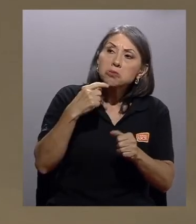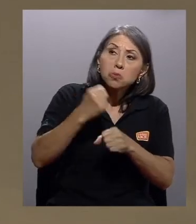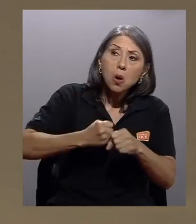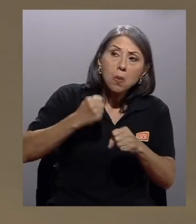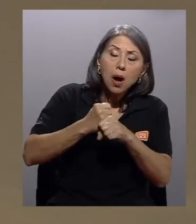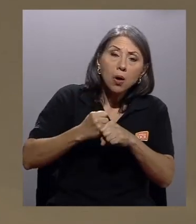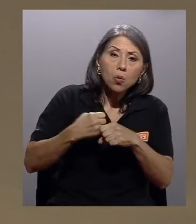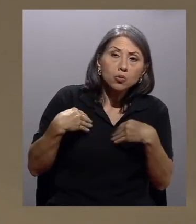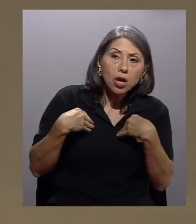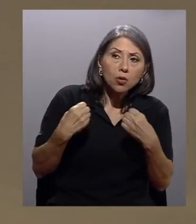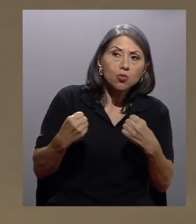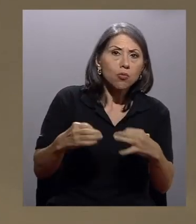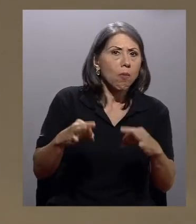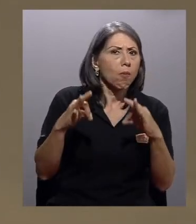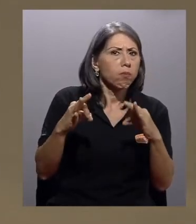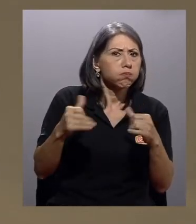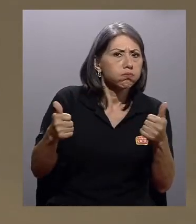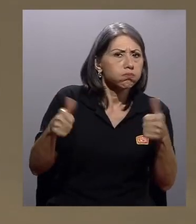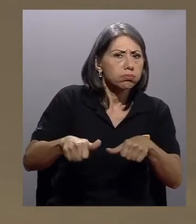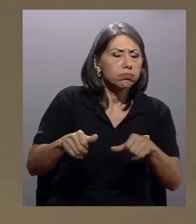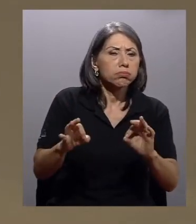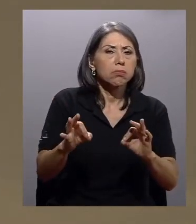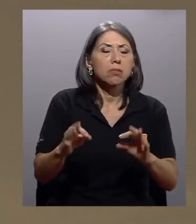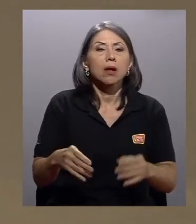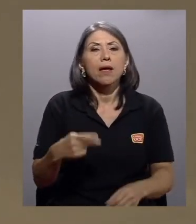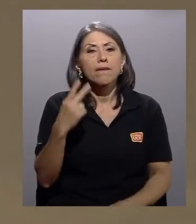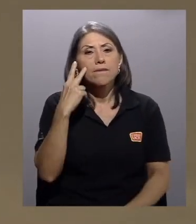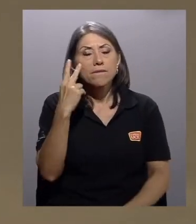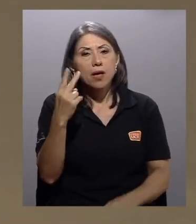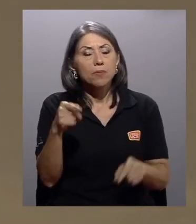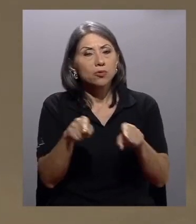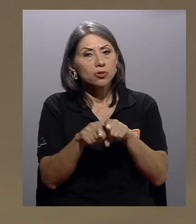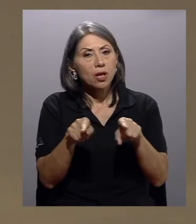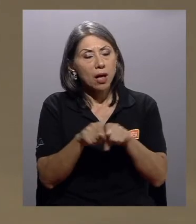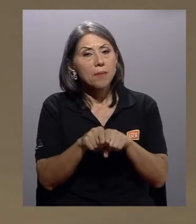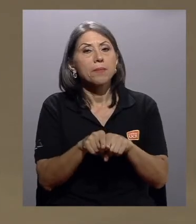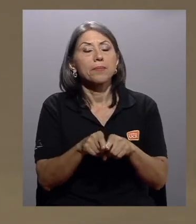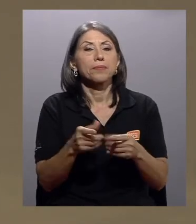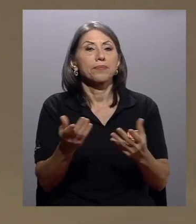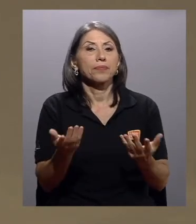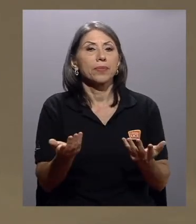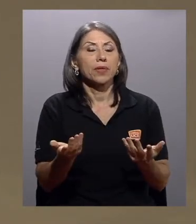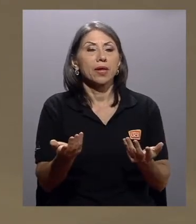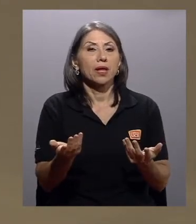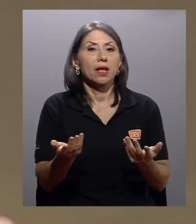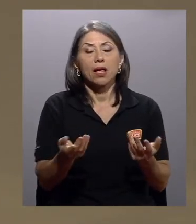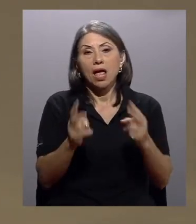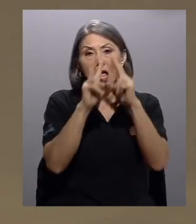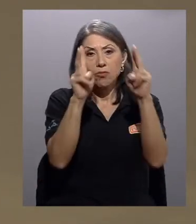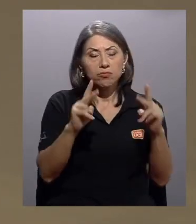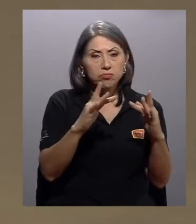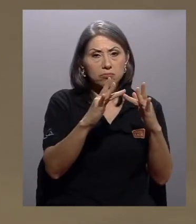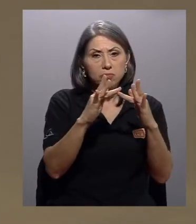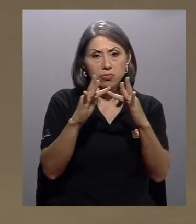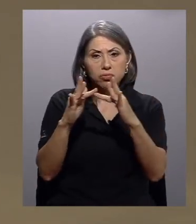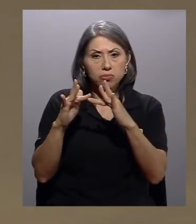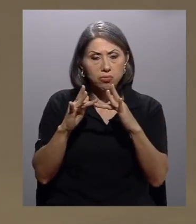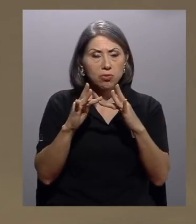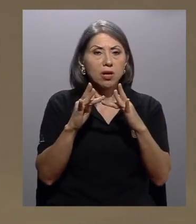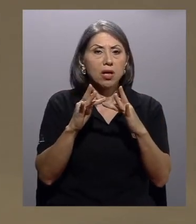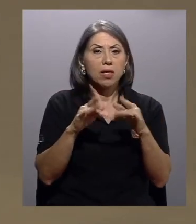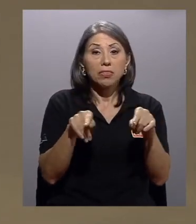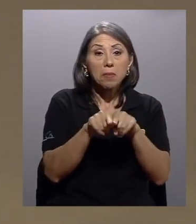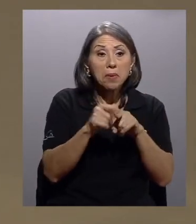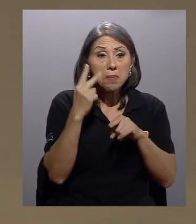salud que se ha hecho. Incluso vemos reflejado en redes sociales o en algunas posiciones